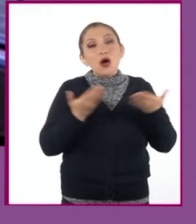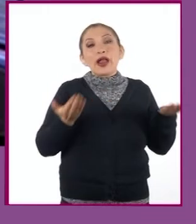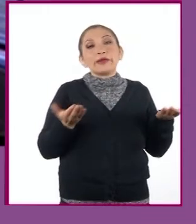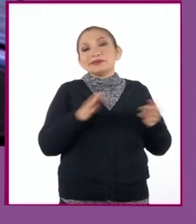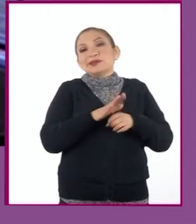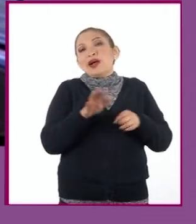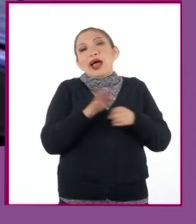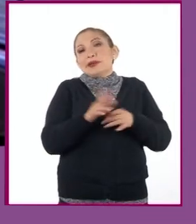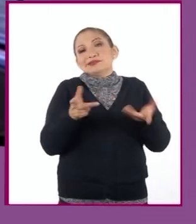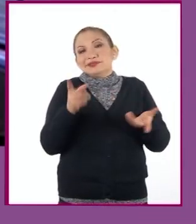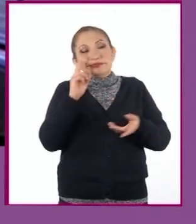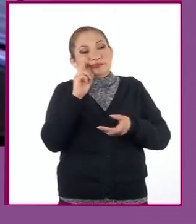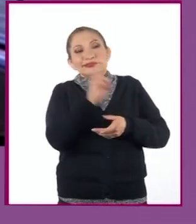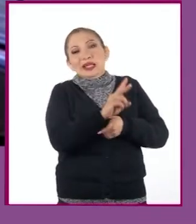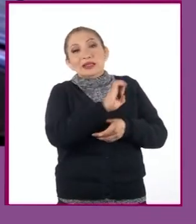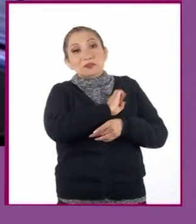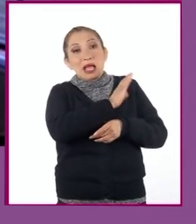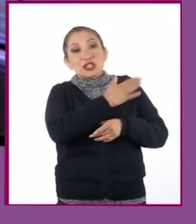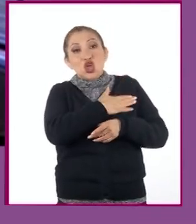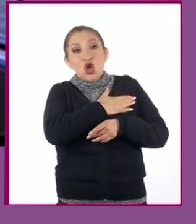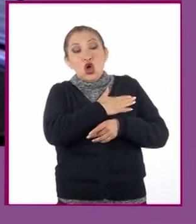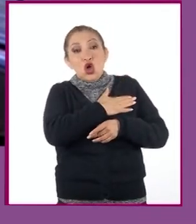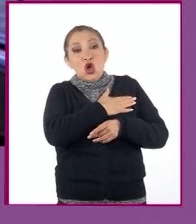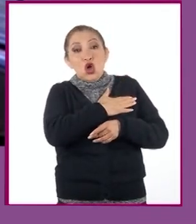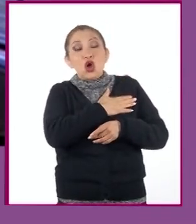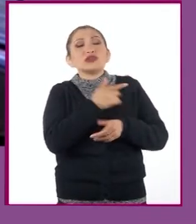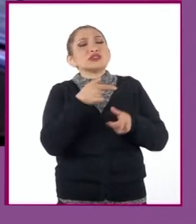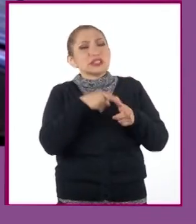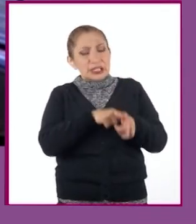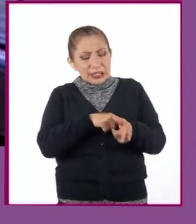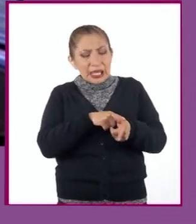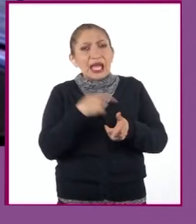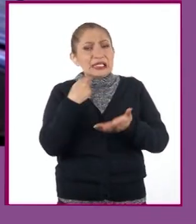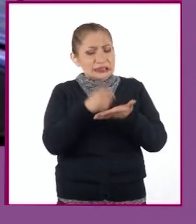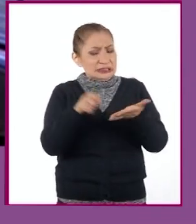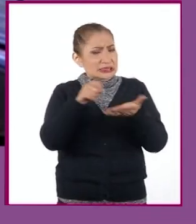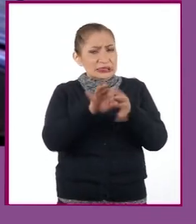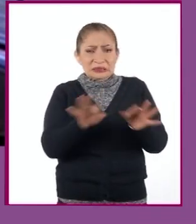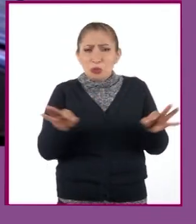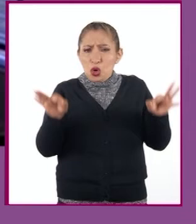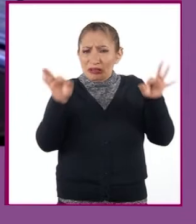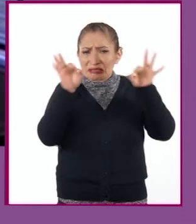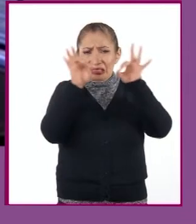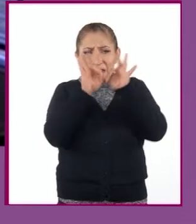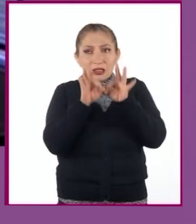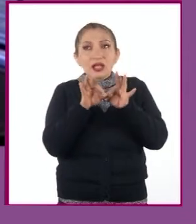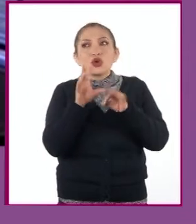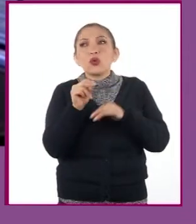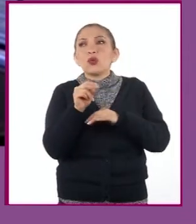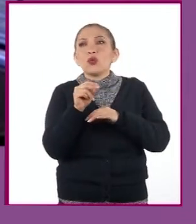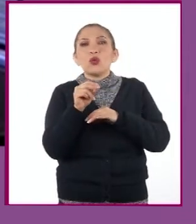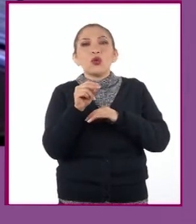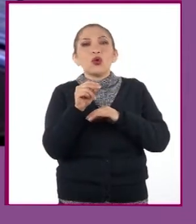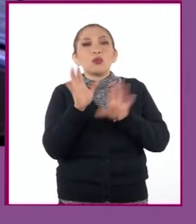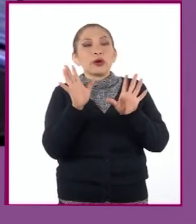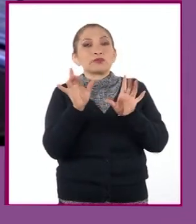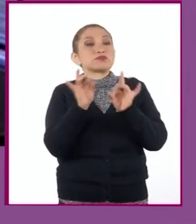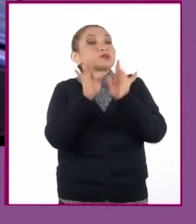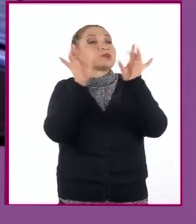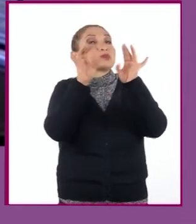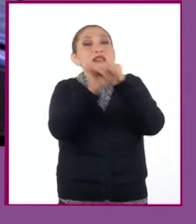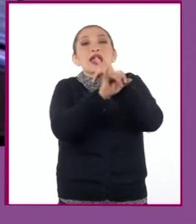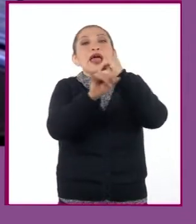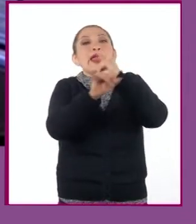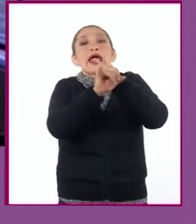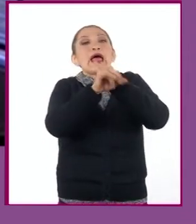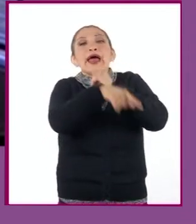Actualmente, lo puedes ver, el español escrito sigue con un peso fundamental, no nada más por fenómenos como el